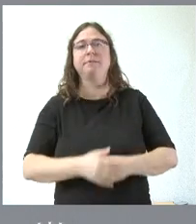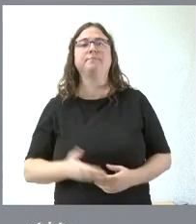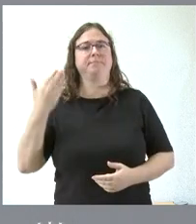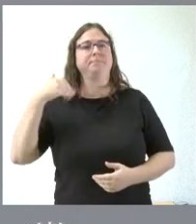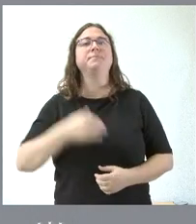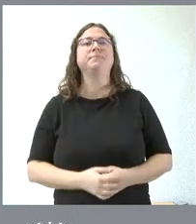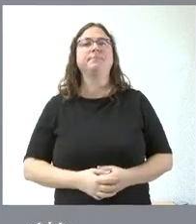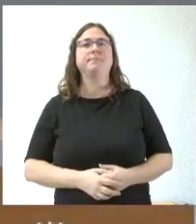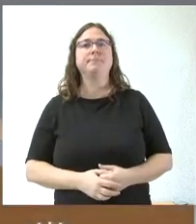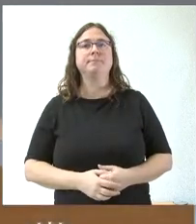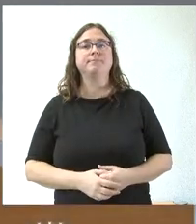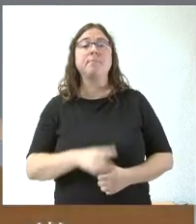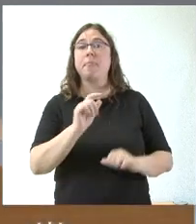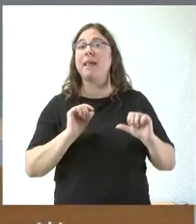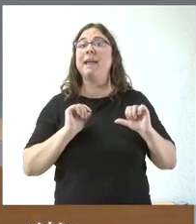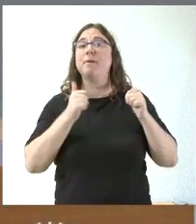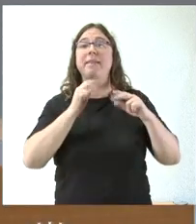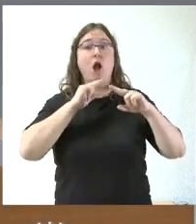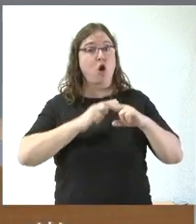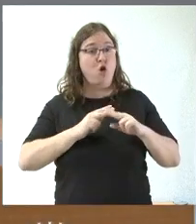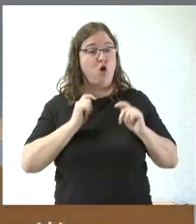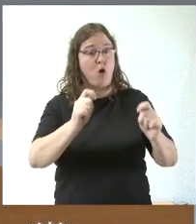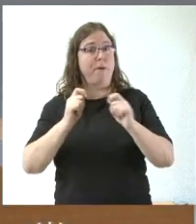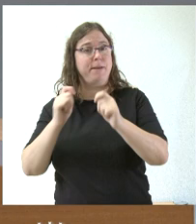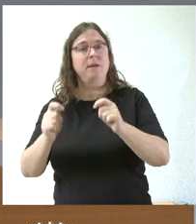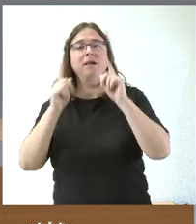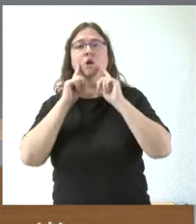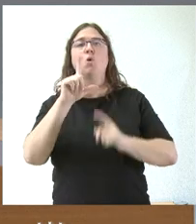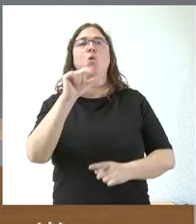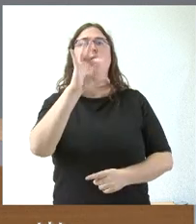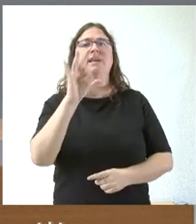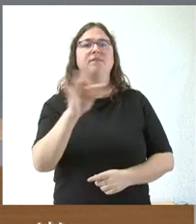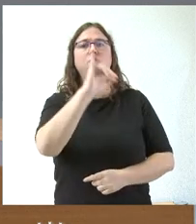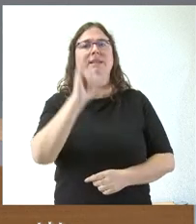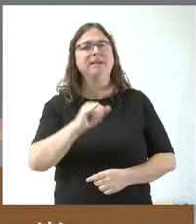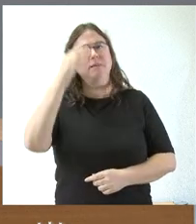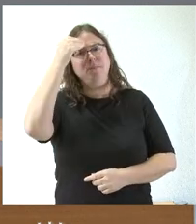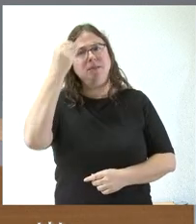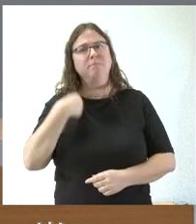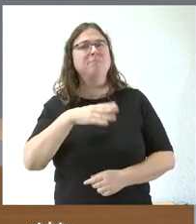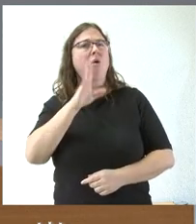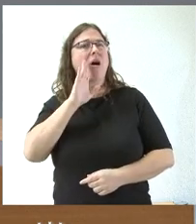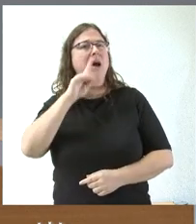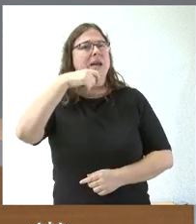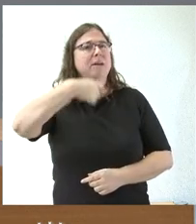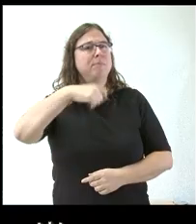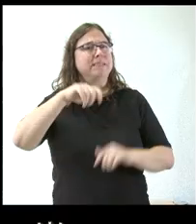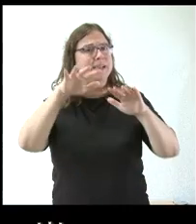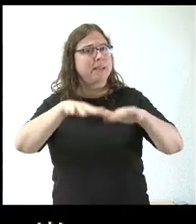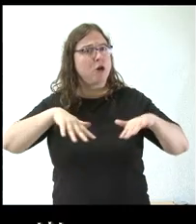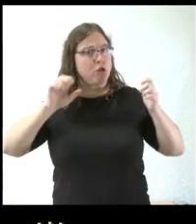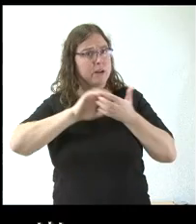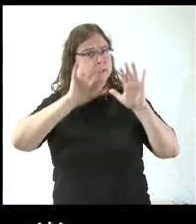anteriores sí por empezar por los nombramientos sobre el nombramiento de Luis Fuentes entiendo que es el anterior presidente de las Cortes de Castilla y